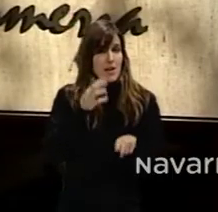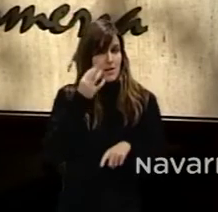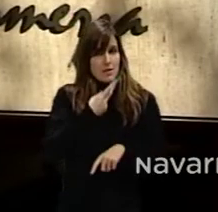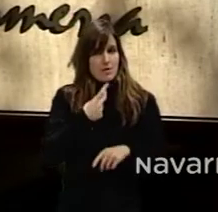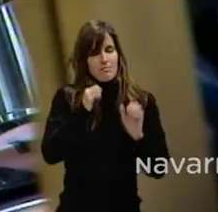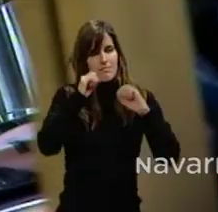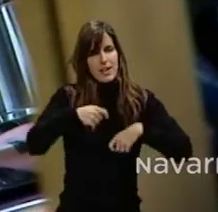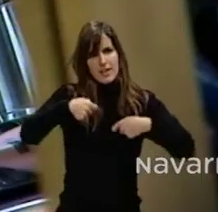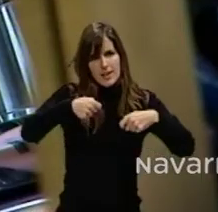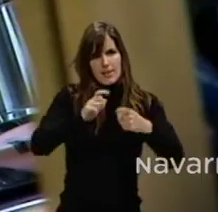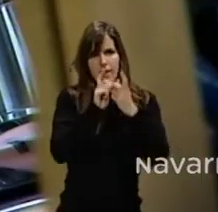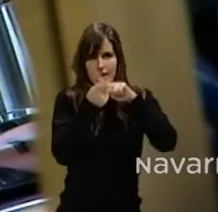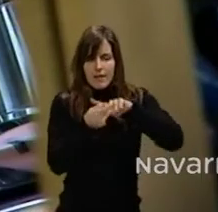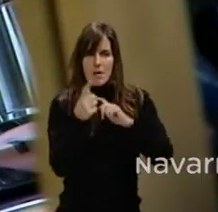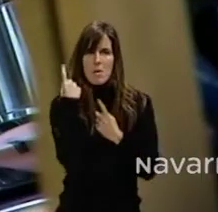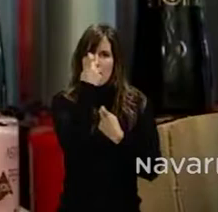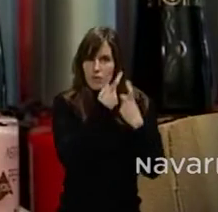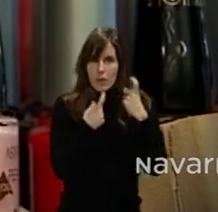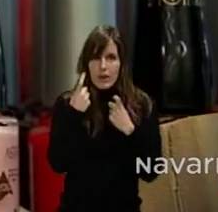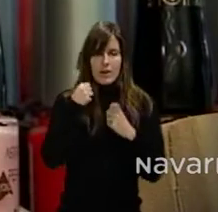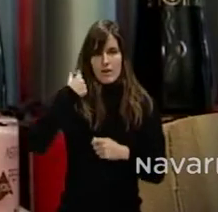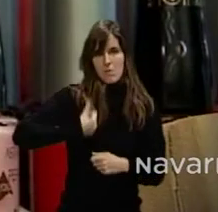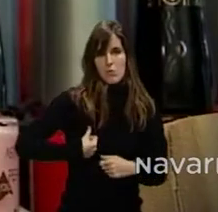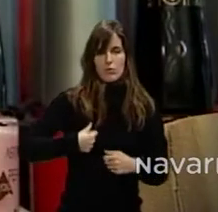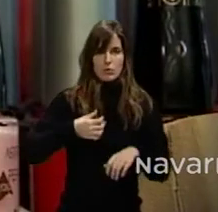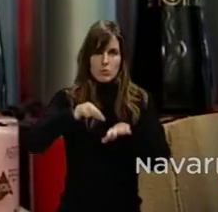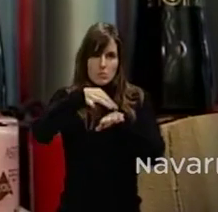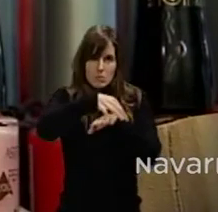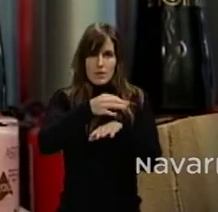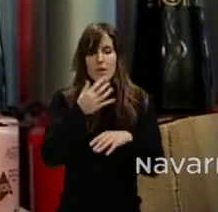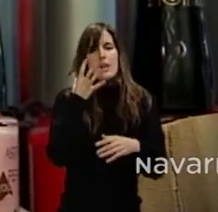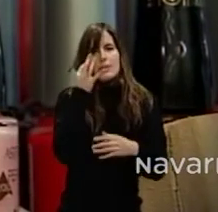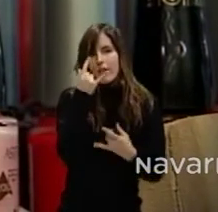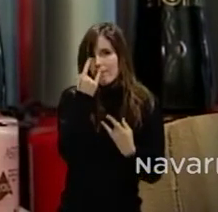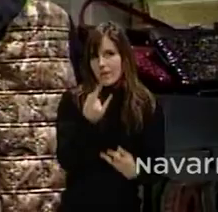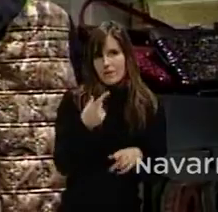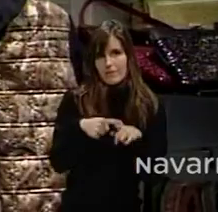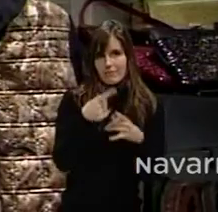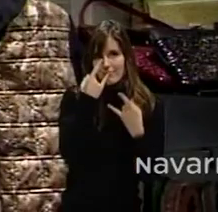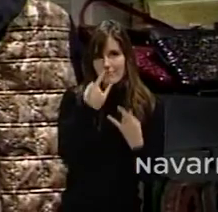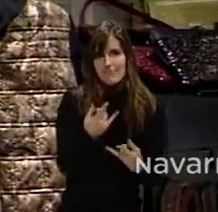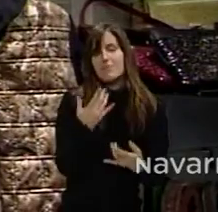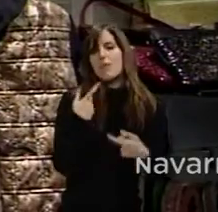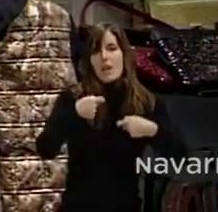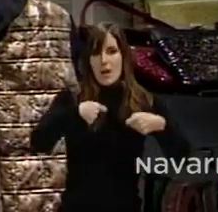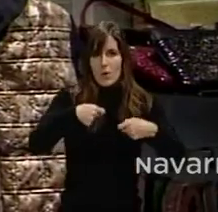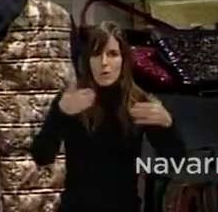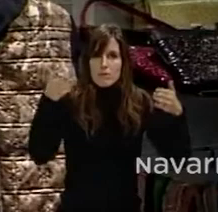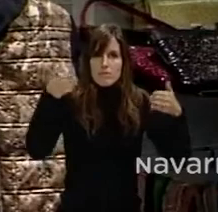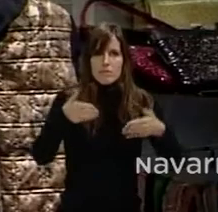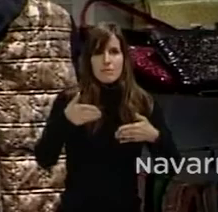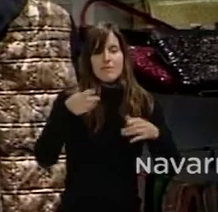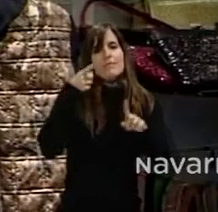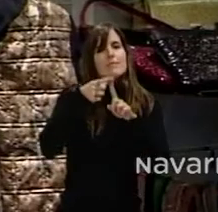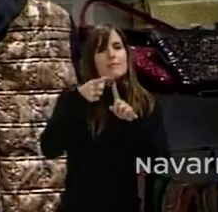tienda un poco a nuestra manera, un poquito a perfumería, complementos a las cosas que nos gustan a las chicas y a las mujeres. Es un negocio enfocado principalmente